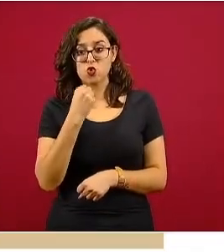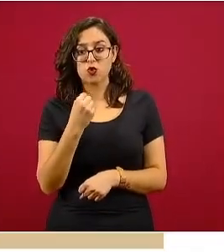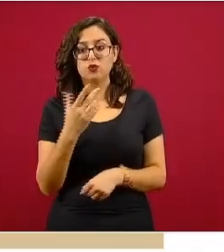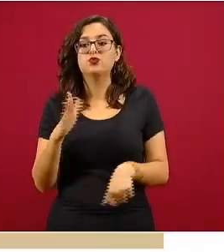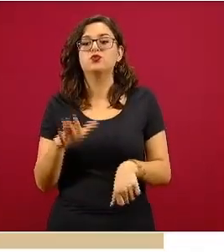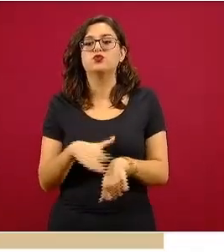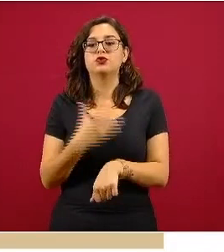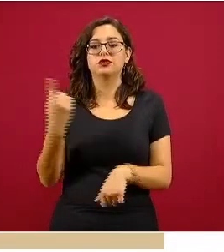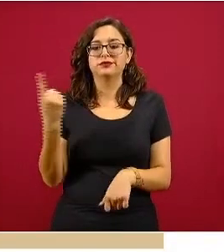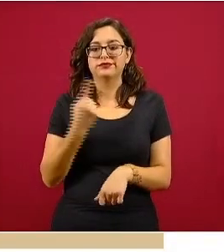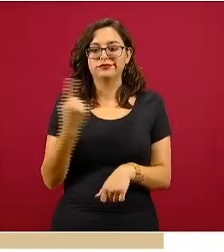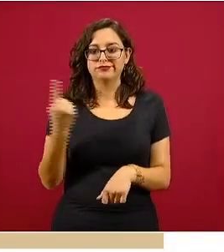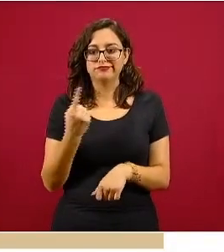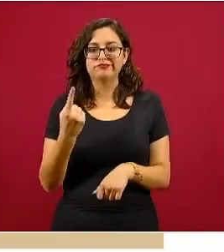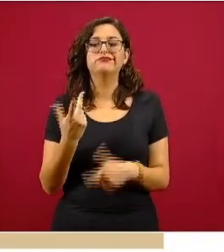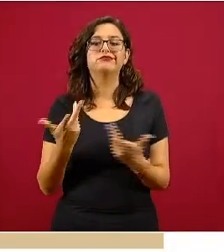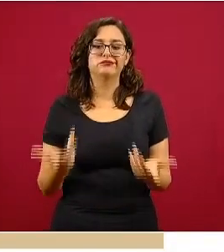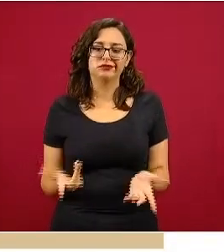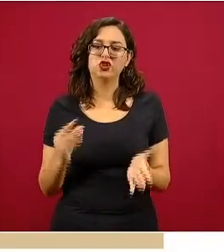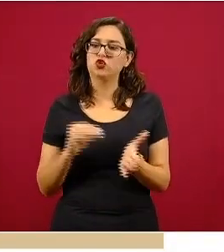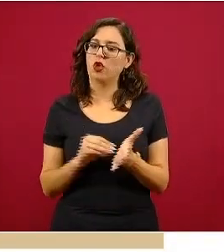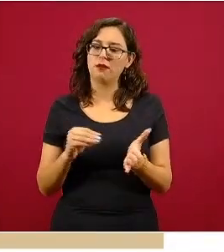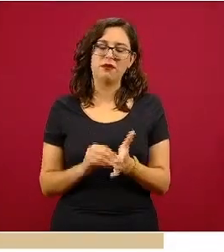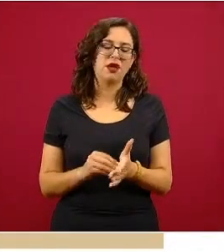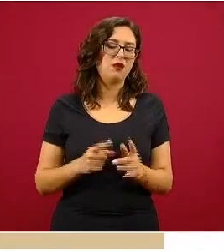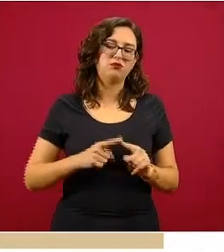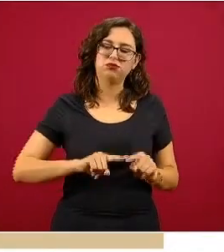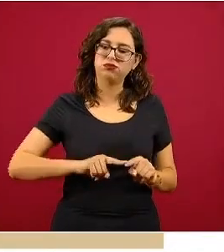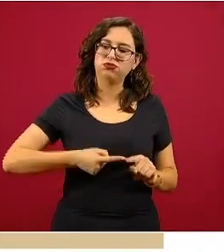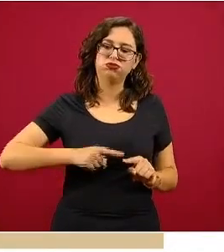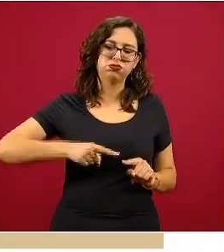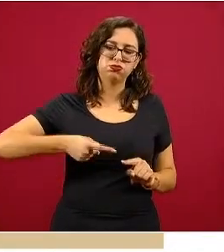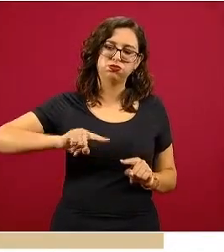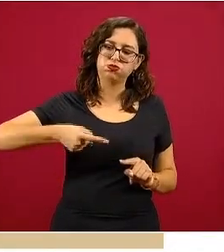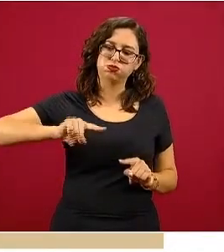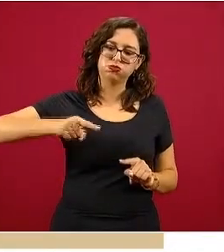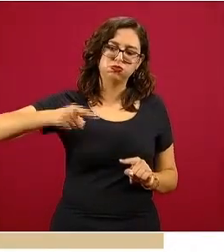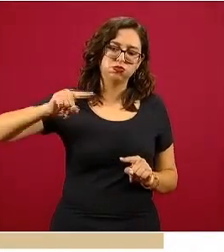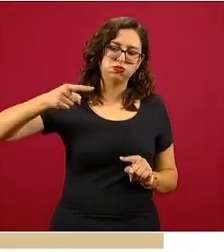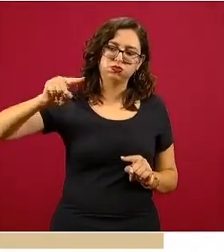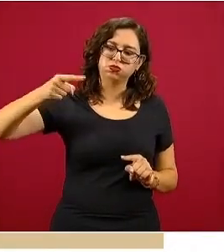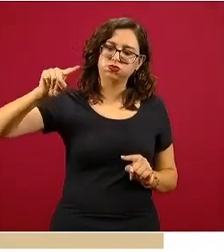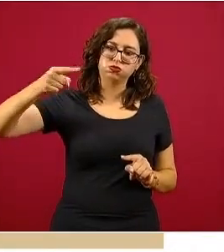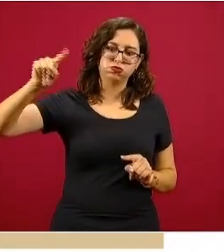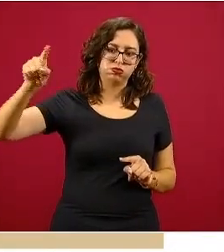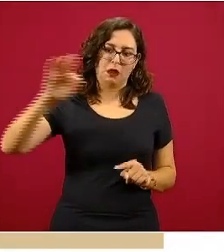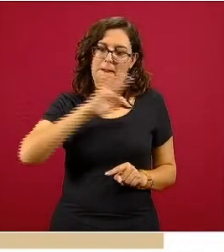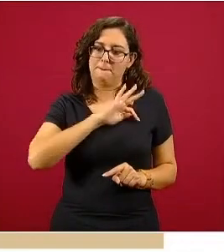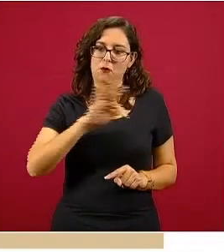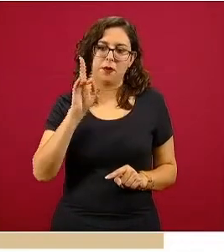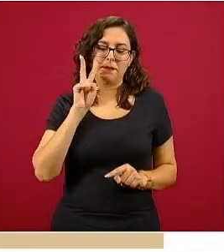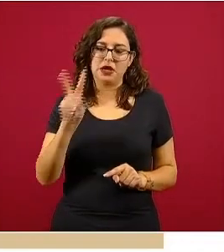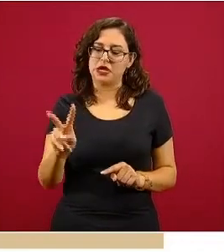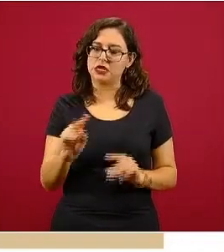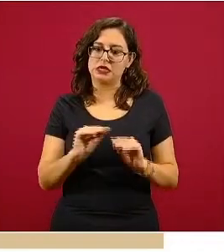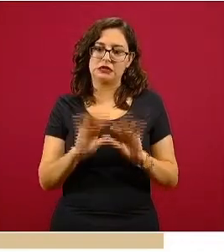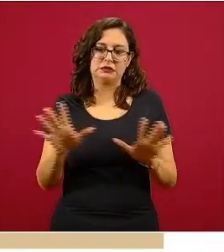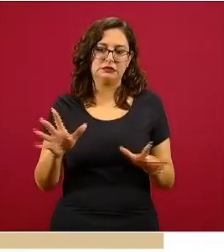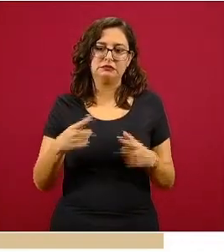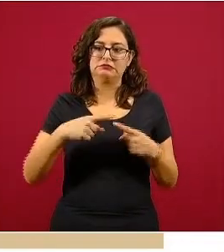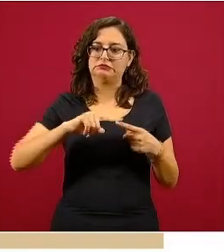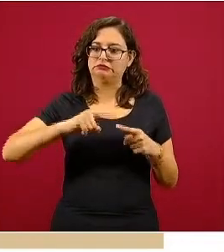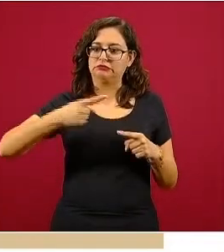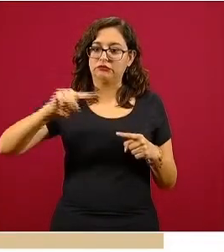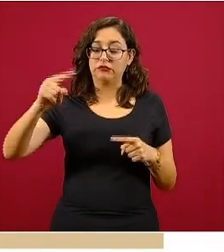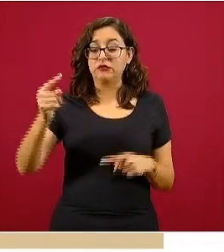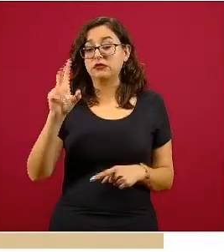por este comportamiento que aún tiene la curva epidémica, en donde todavía hay una tendencia ascendente clara. La 34 se va a estar moviendo, vamos a ver